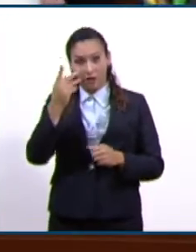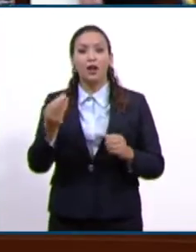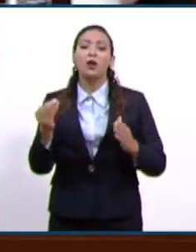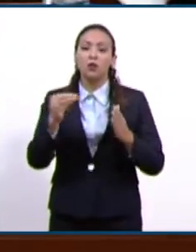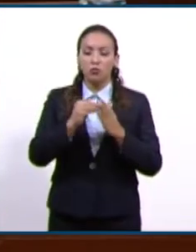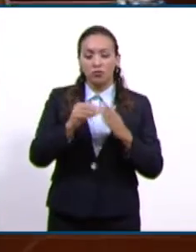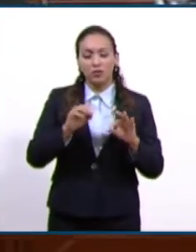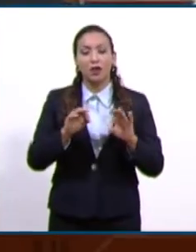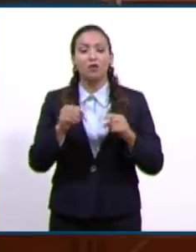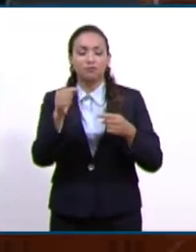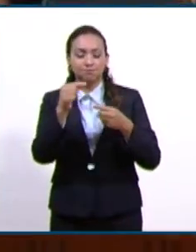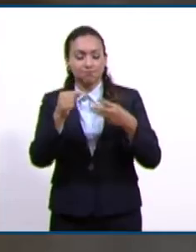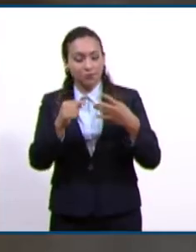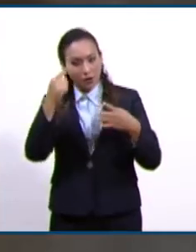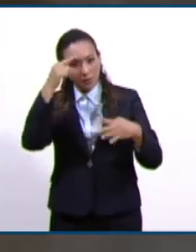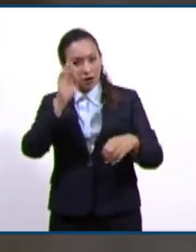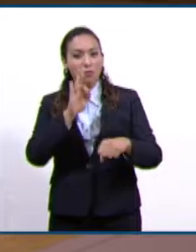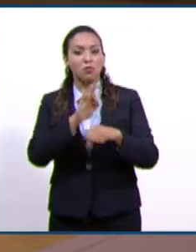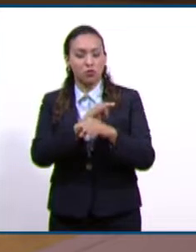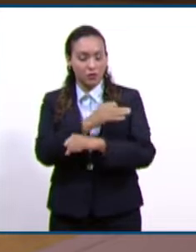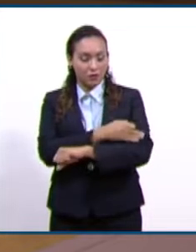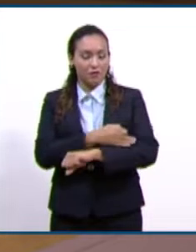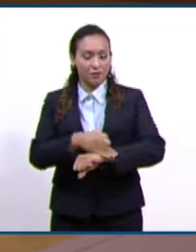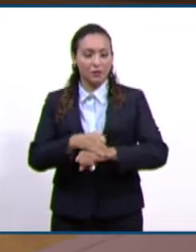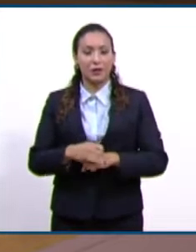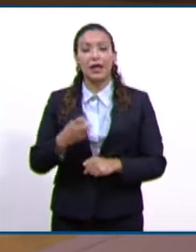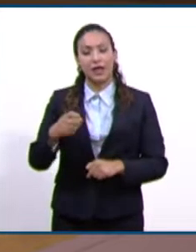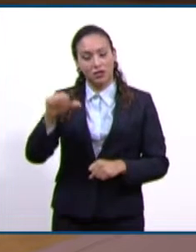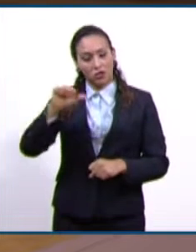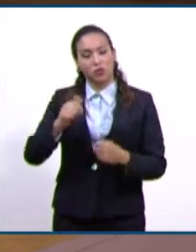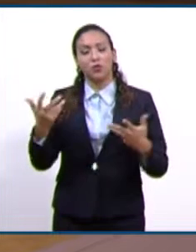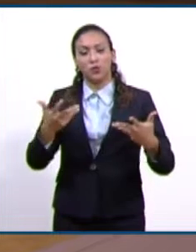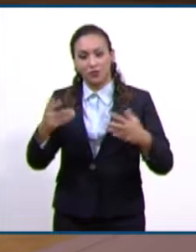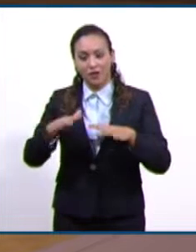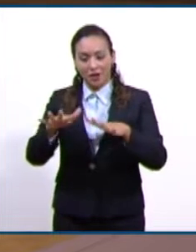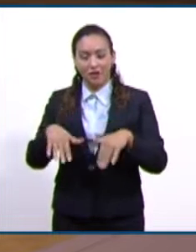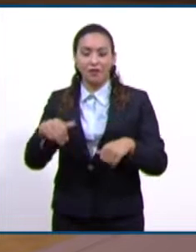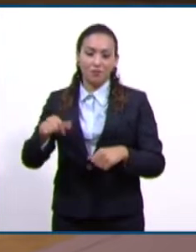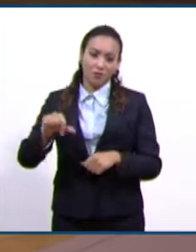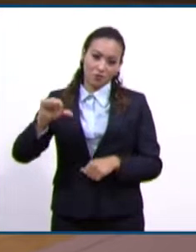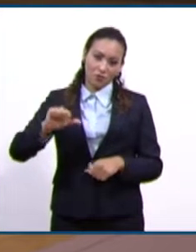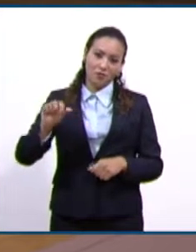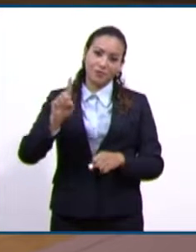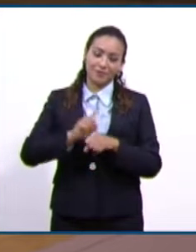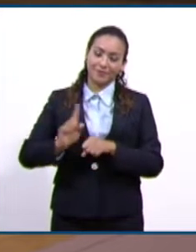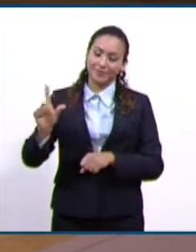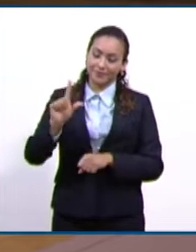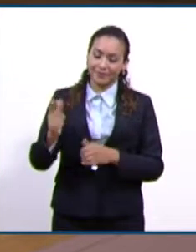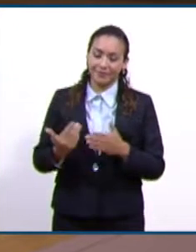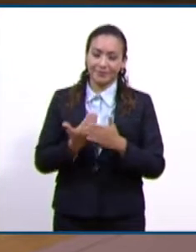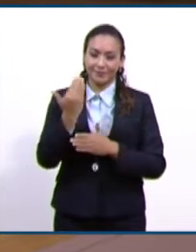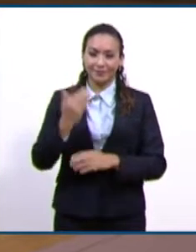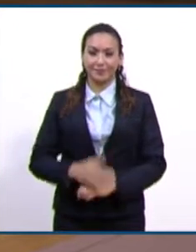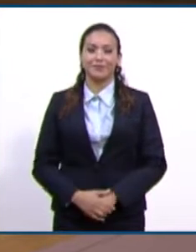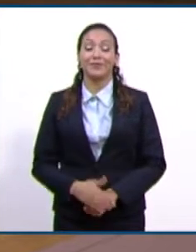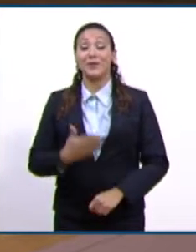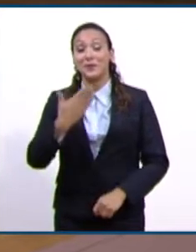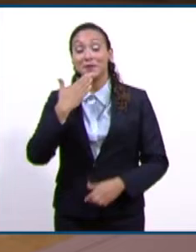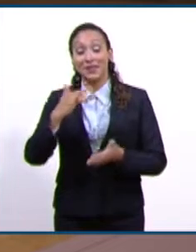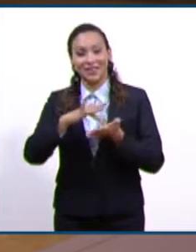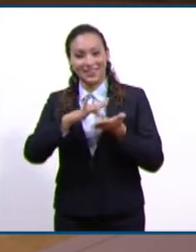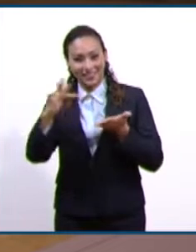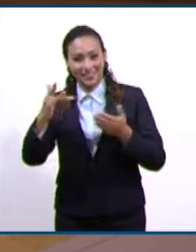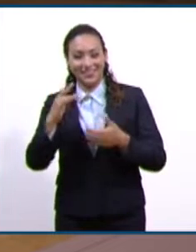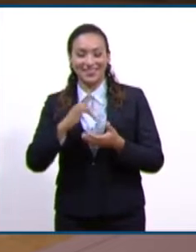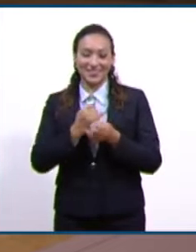de protección en estos casos. Es lo que resolvió el Pleno de la Corte en la sesión de este lunes. Correcto, Mario, muchas gracias por la información.